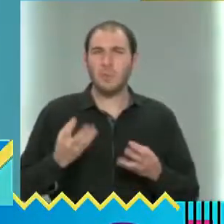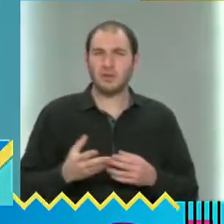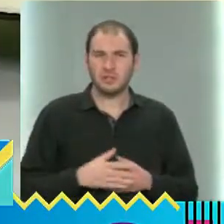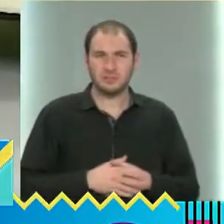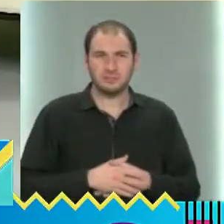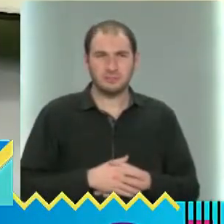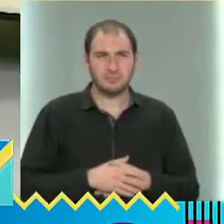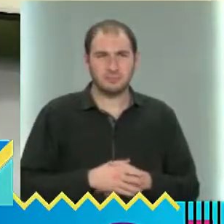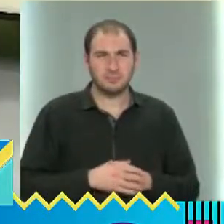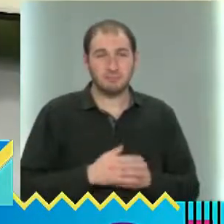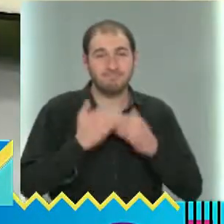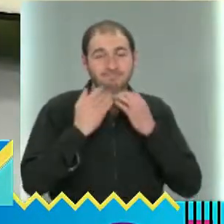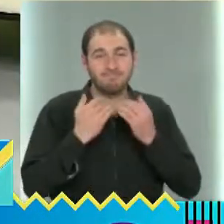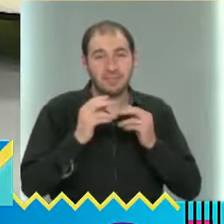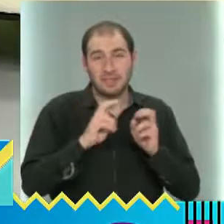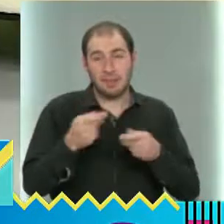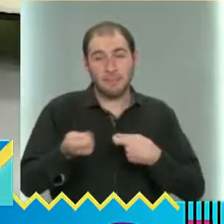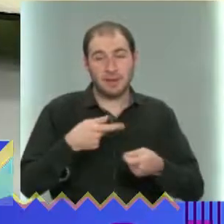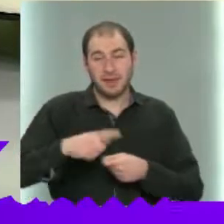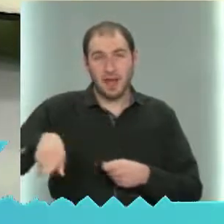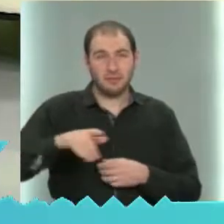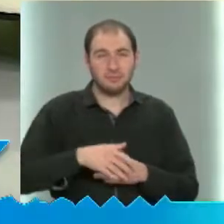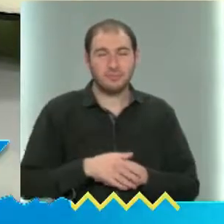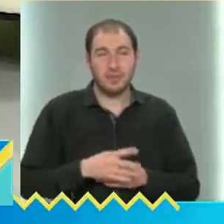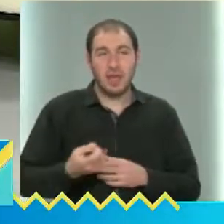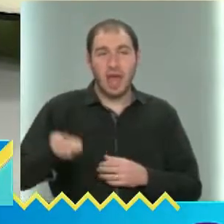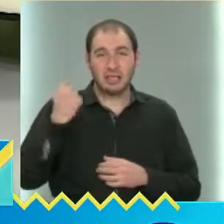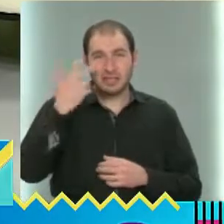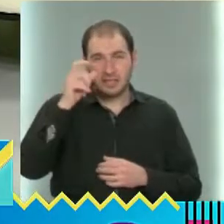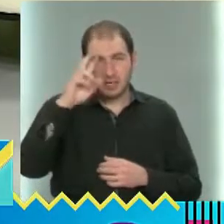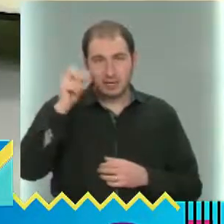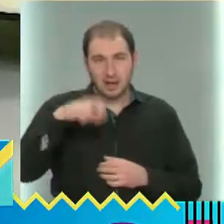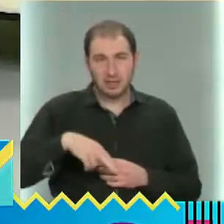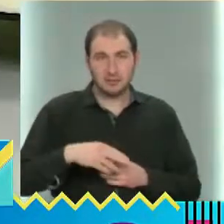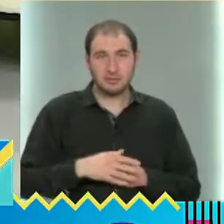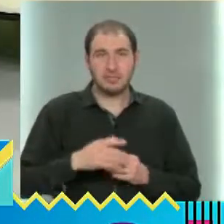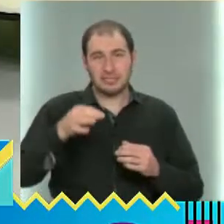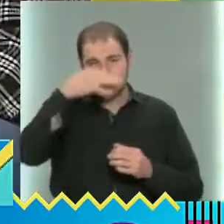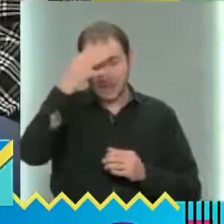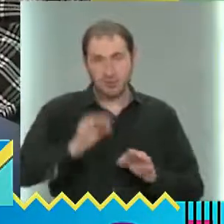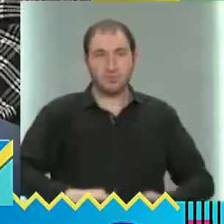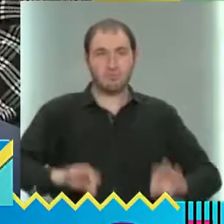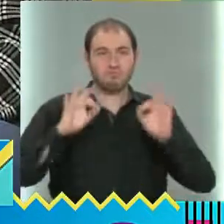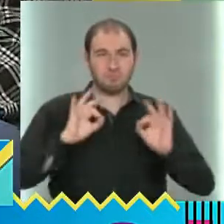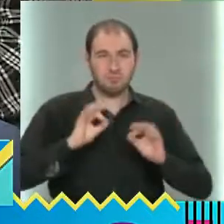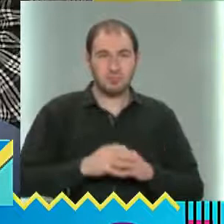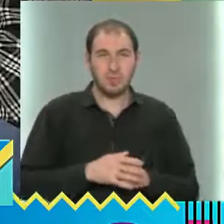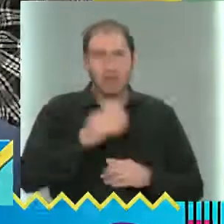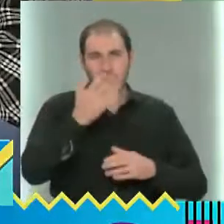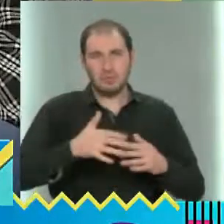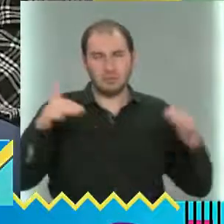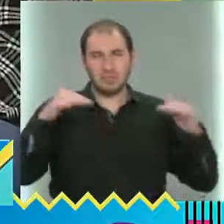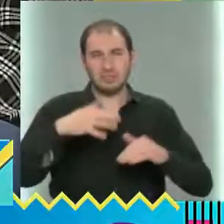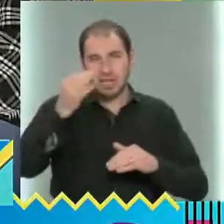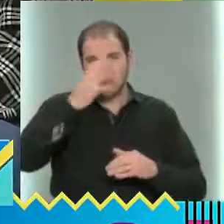pasa eso? Claro, No sé, es una cuestión de mercado. Ayer estuvo Hernán Casiari en Mendoza y llenó un teatro, no sé cuánta gente entra